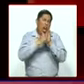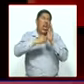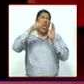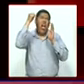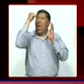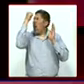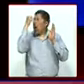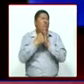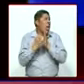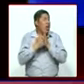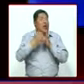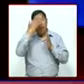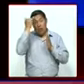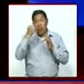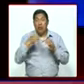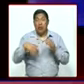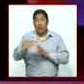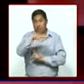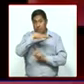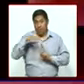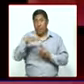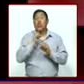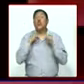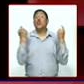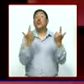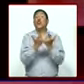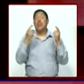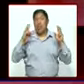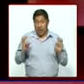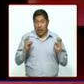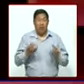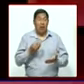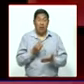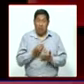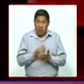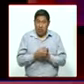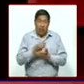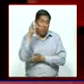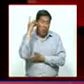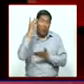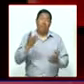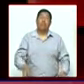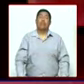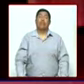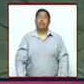de presión por la coyuntura social que estamos atravesando y sobre todo por el tema económico del país.